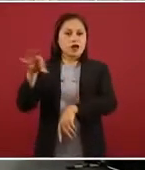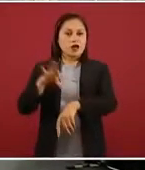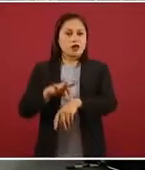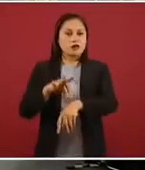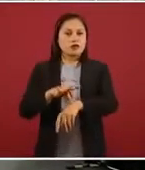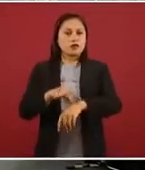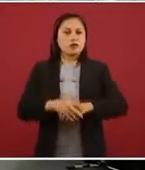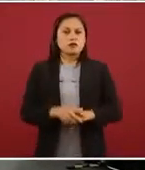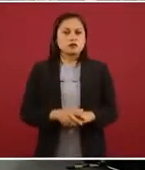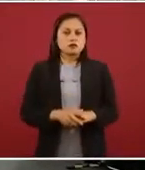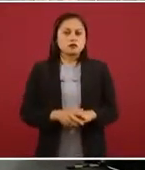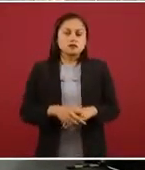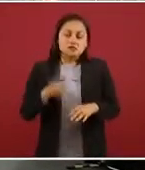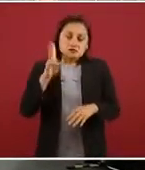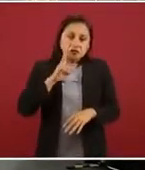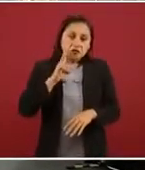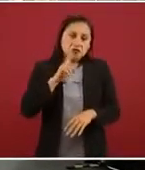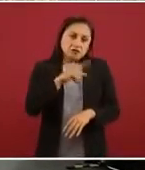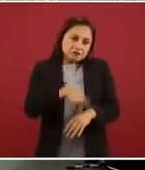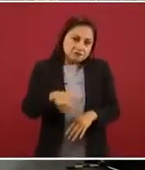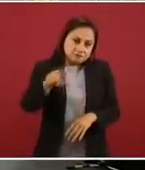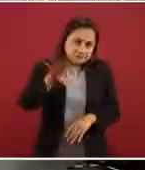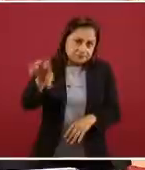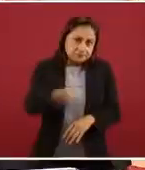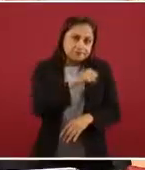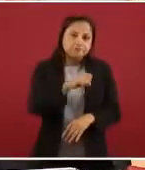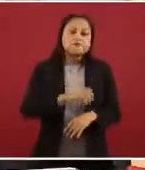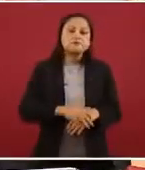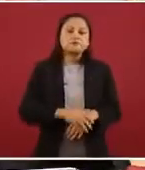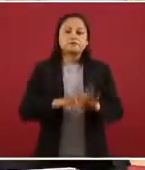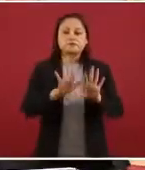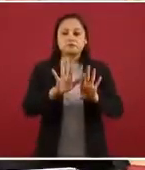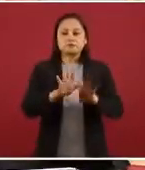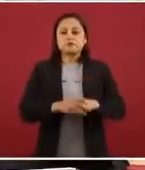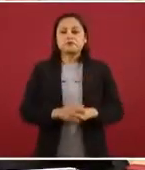a ver si se puede traer. Y mientras